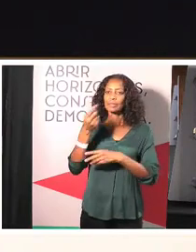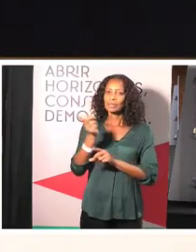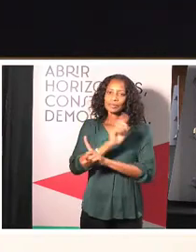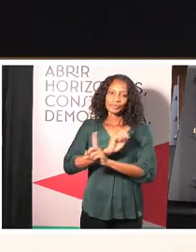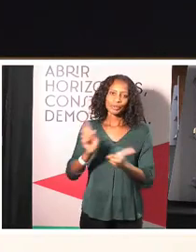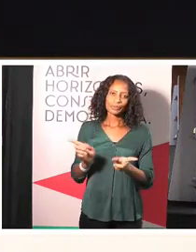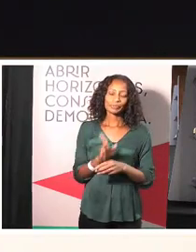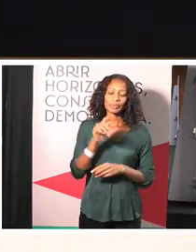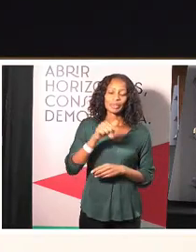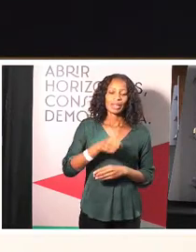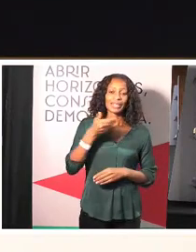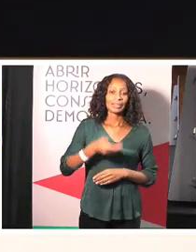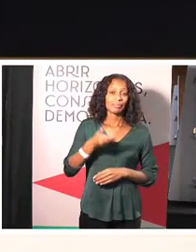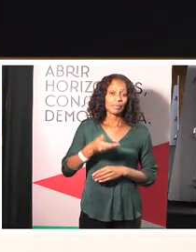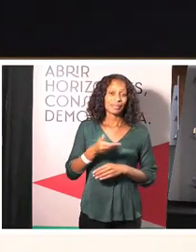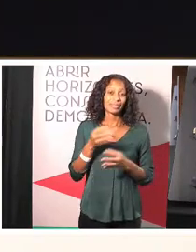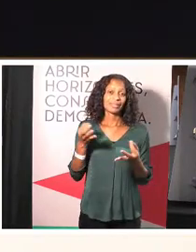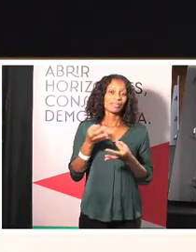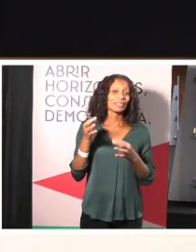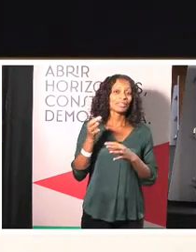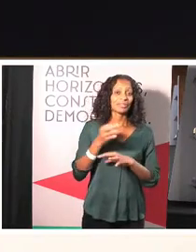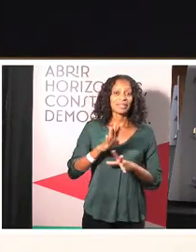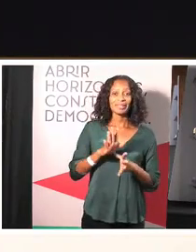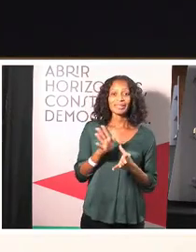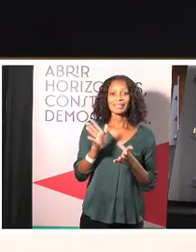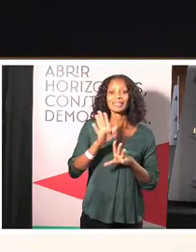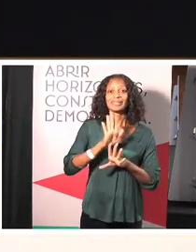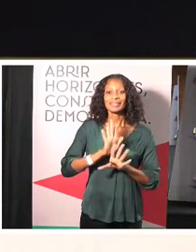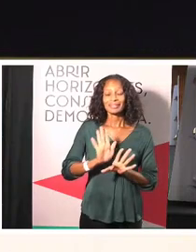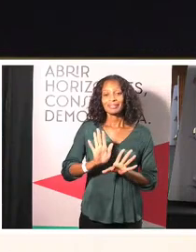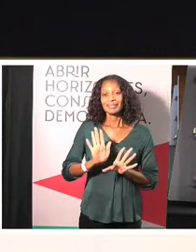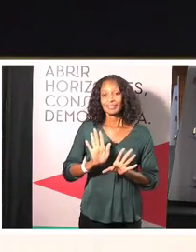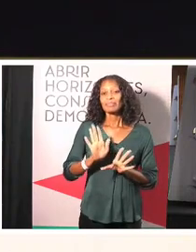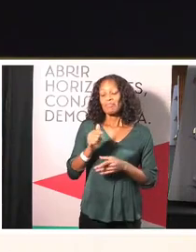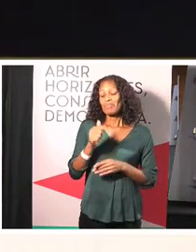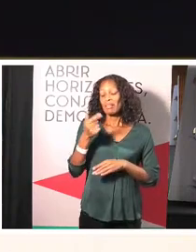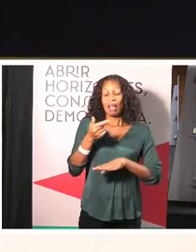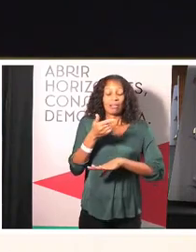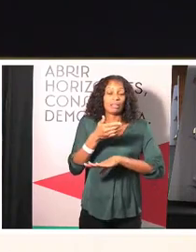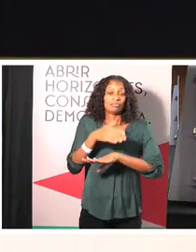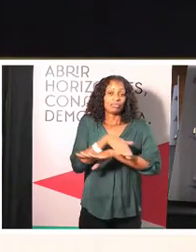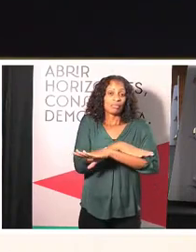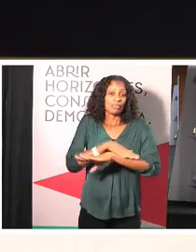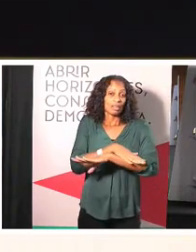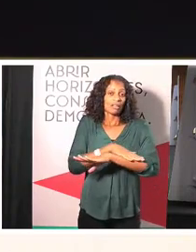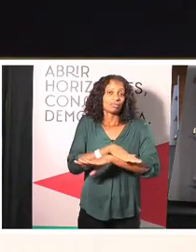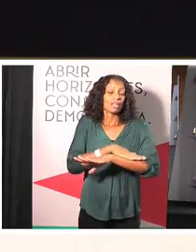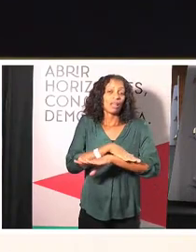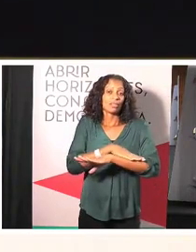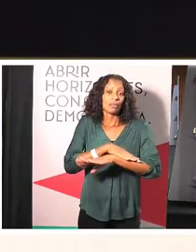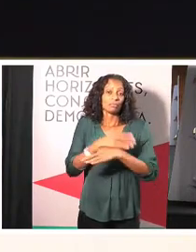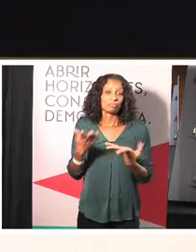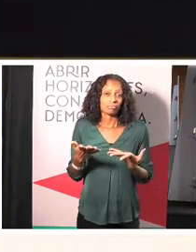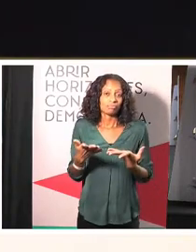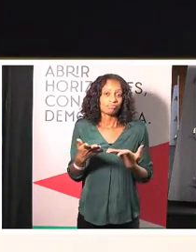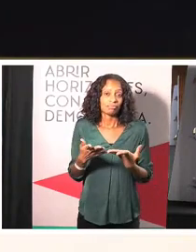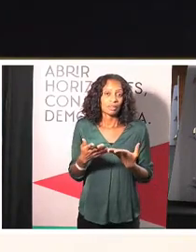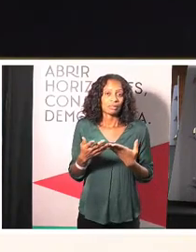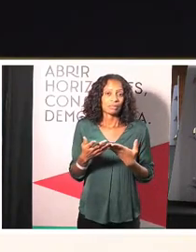Aquí lo importante, por eso, o sea, quiero decir que el Estado está desafiado por una